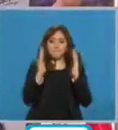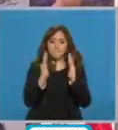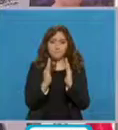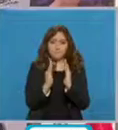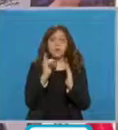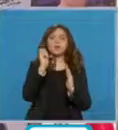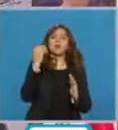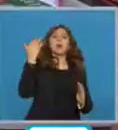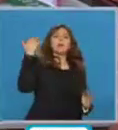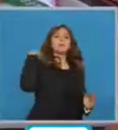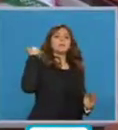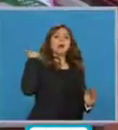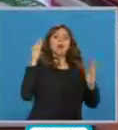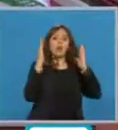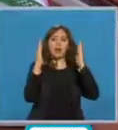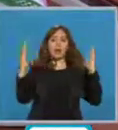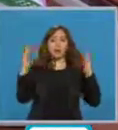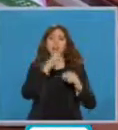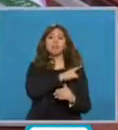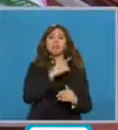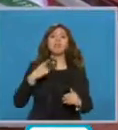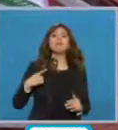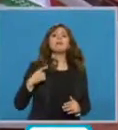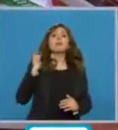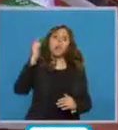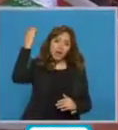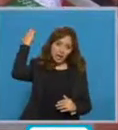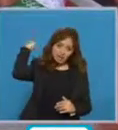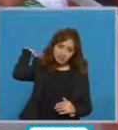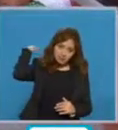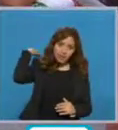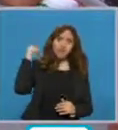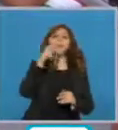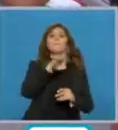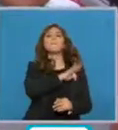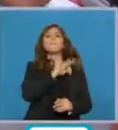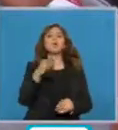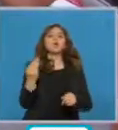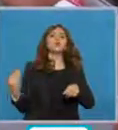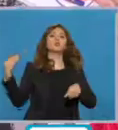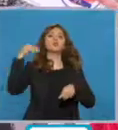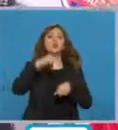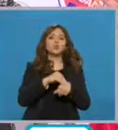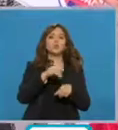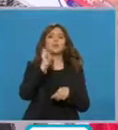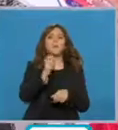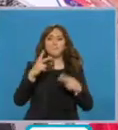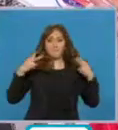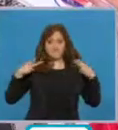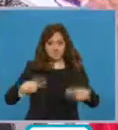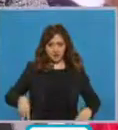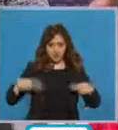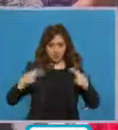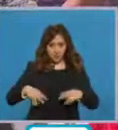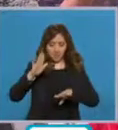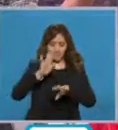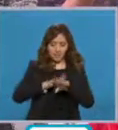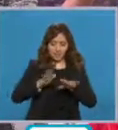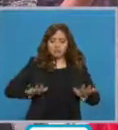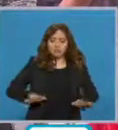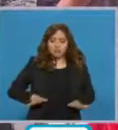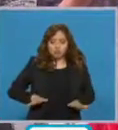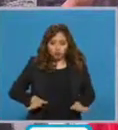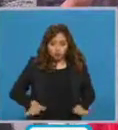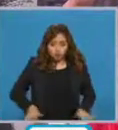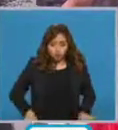ancha. Exacto. Entonces tenemos que disimular la parte de la espalda y tener un vestido un poquito más amplio en la parte de abajo y en la